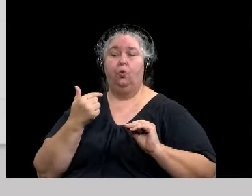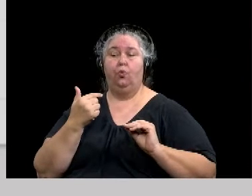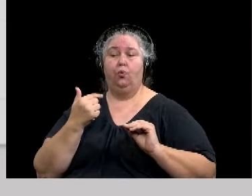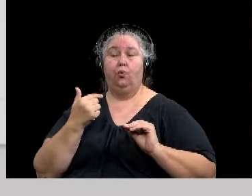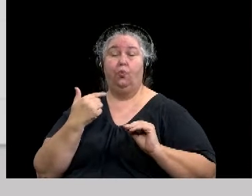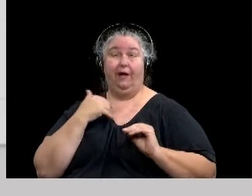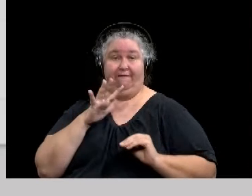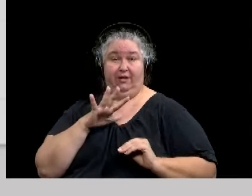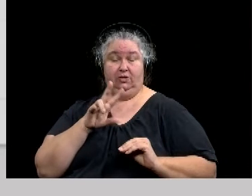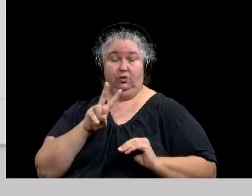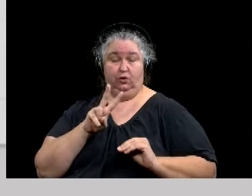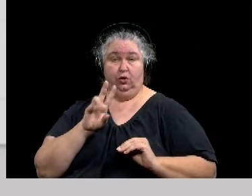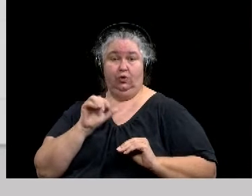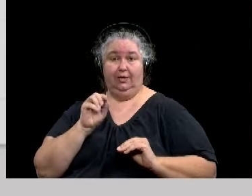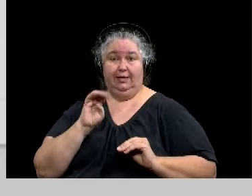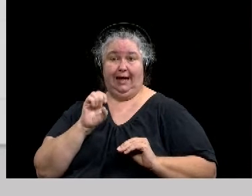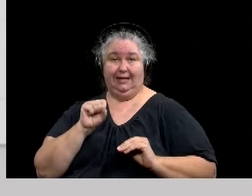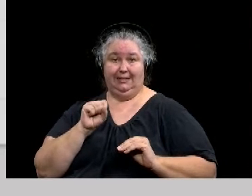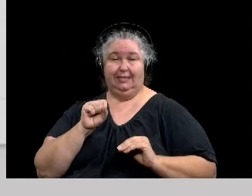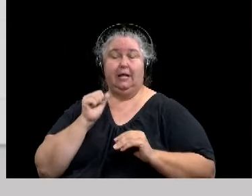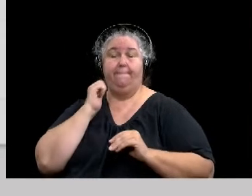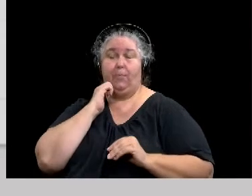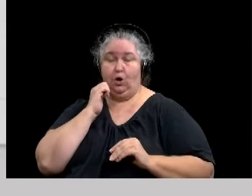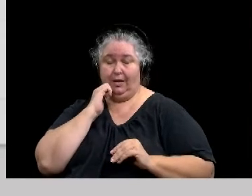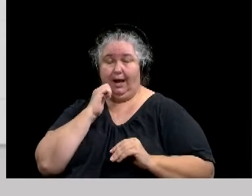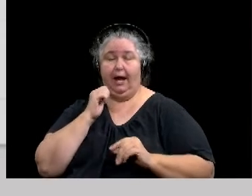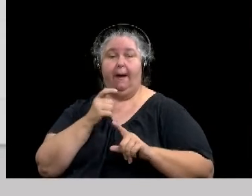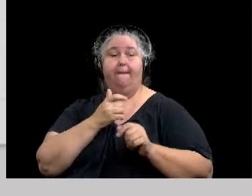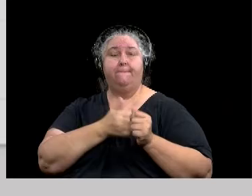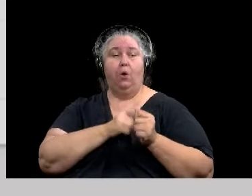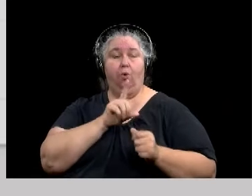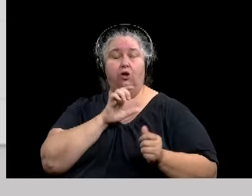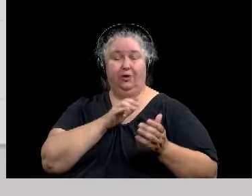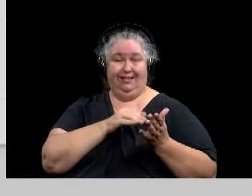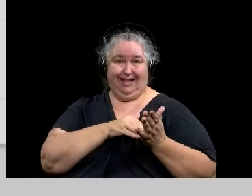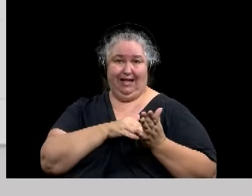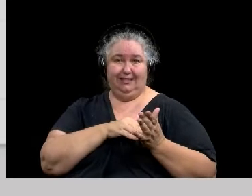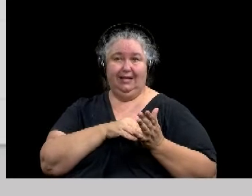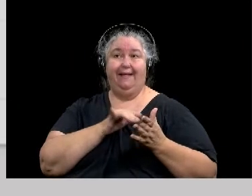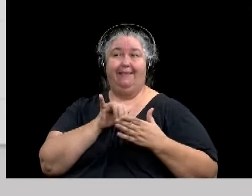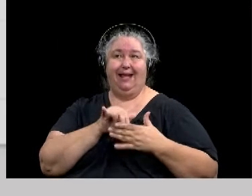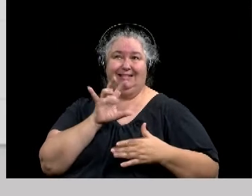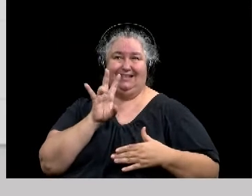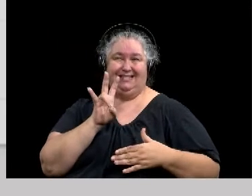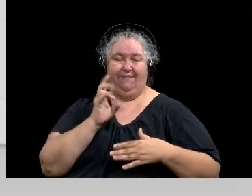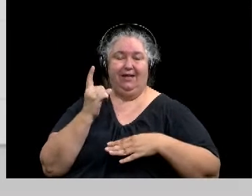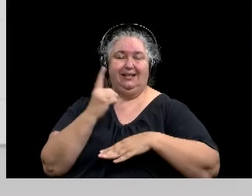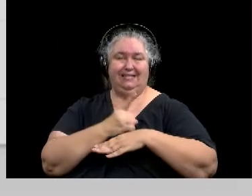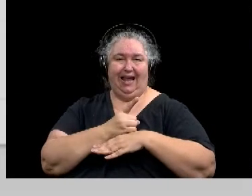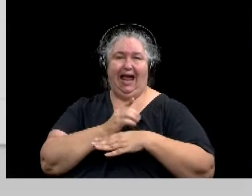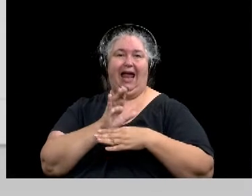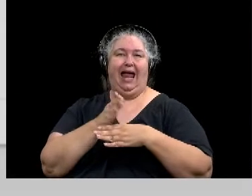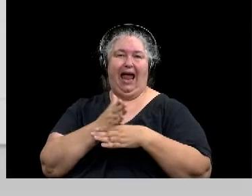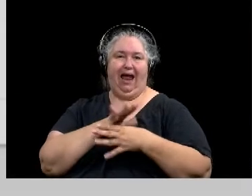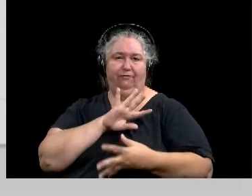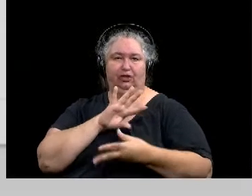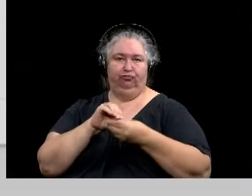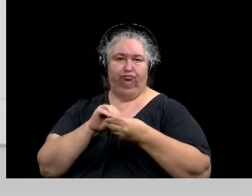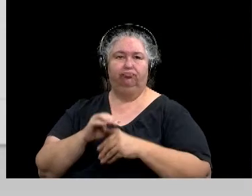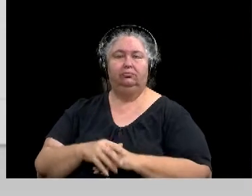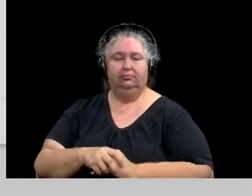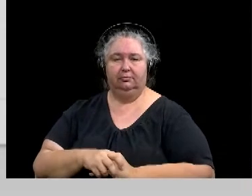los estados en eso estamos a 52 dos casos nuevos por día a por mil